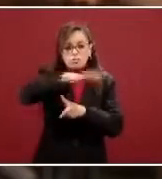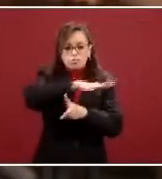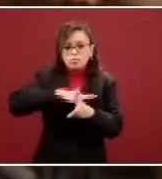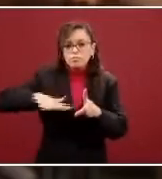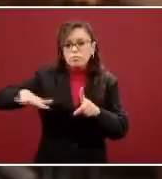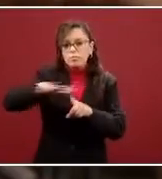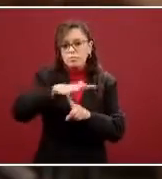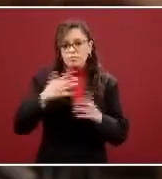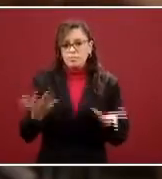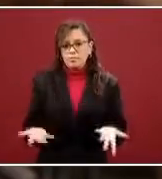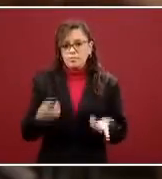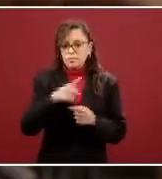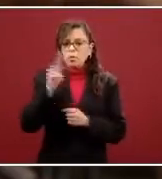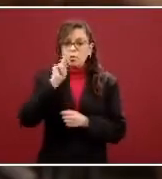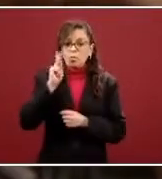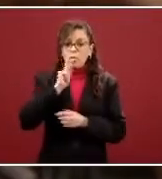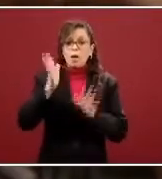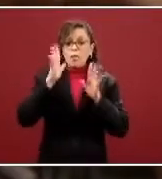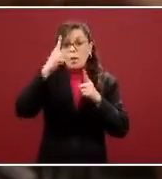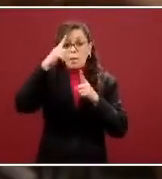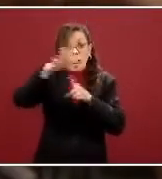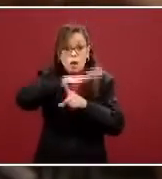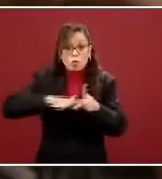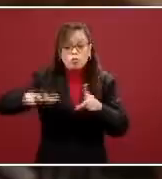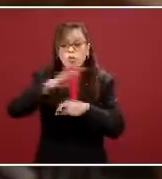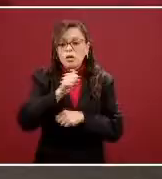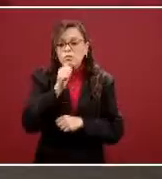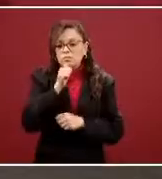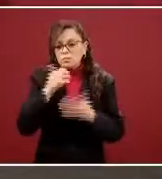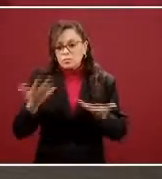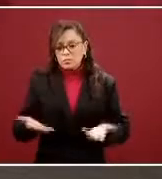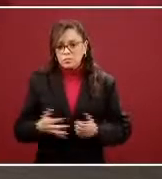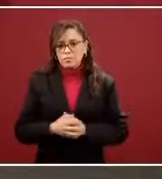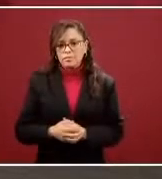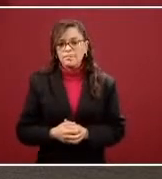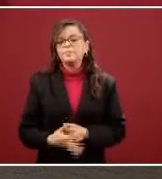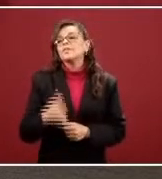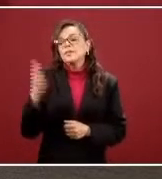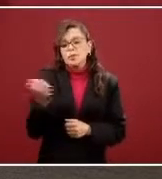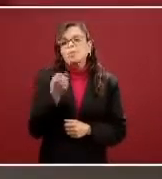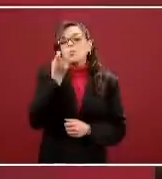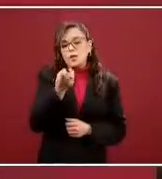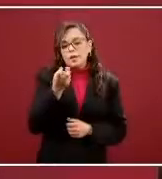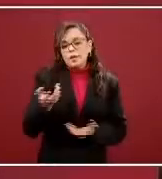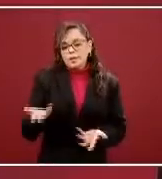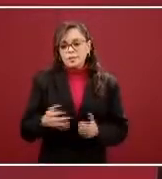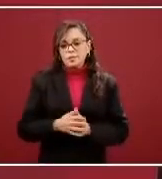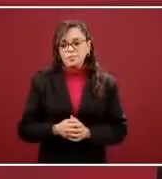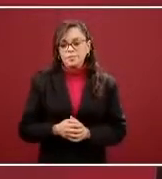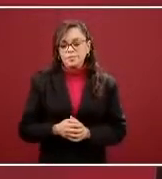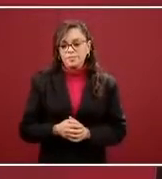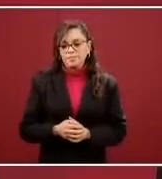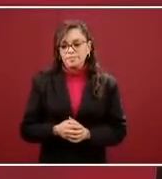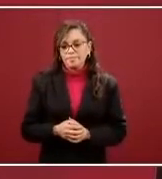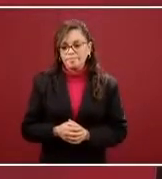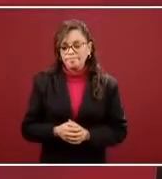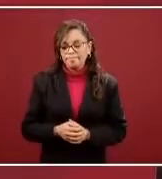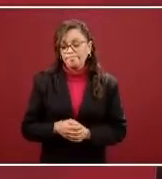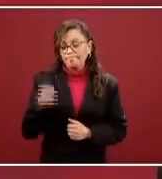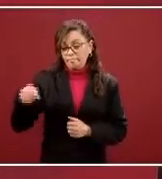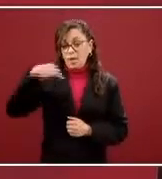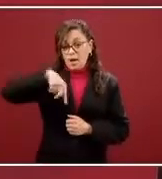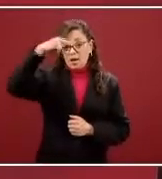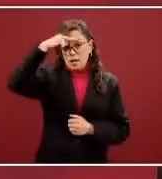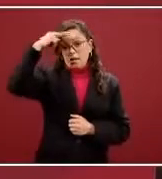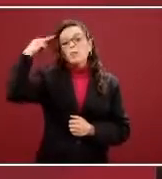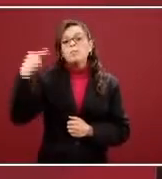están haciendo masivas las pruebas. Nada más han hecho 1,000. Porque en la fase, lo que pasa es que el modelo en México y lo